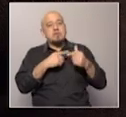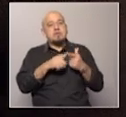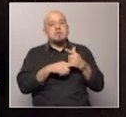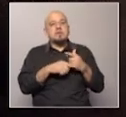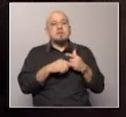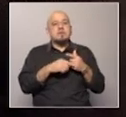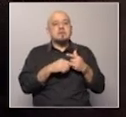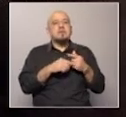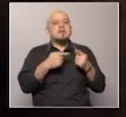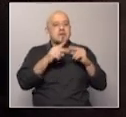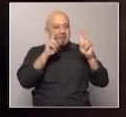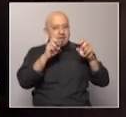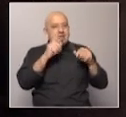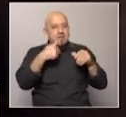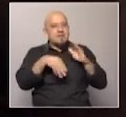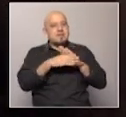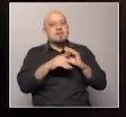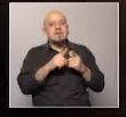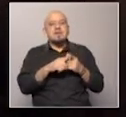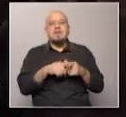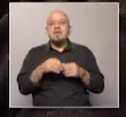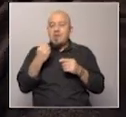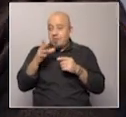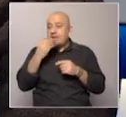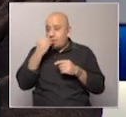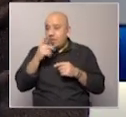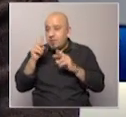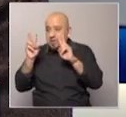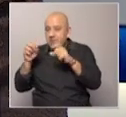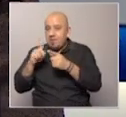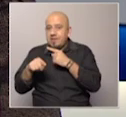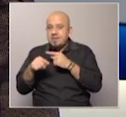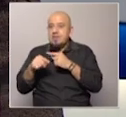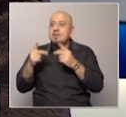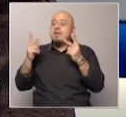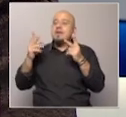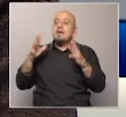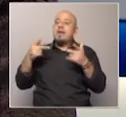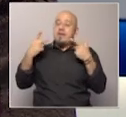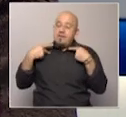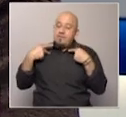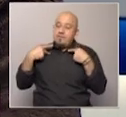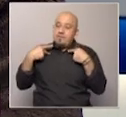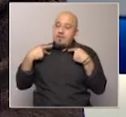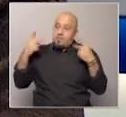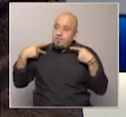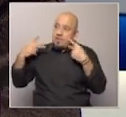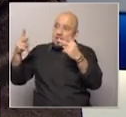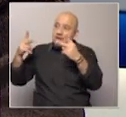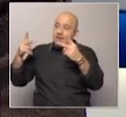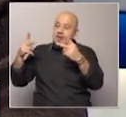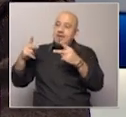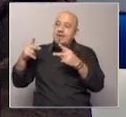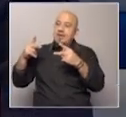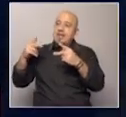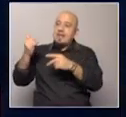porque porque estaba viajamos en el tiempo pero 90 años desde lo que pasa porque nos vamos de